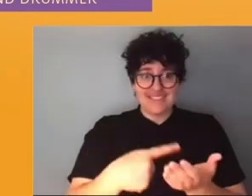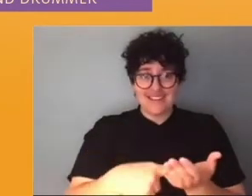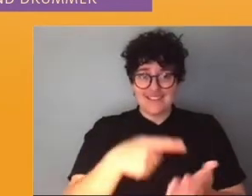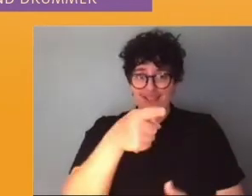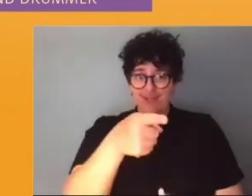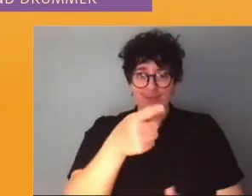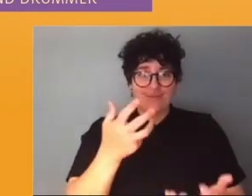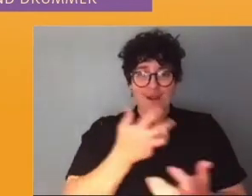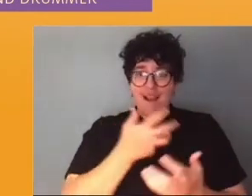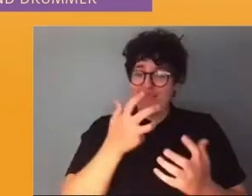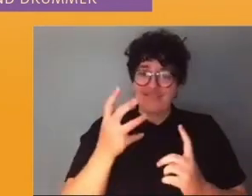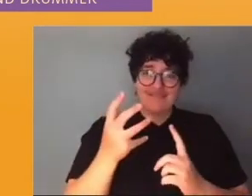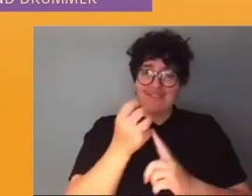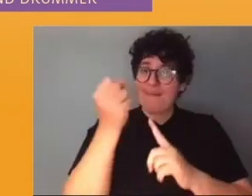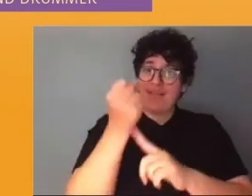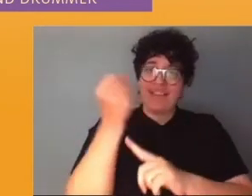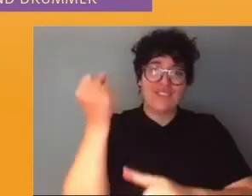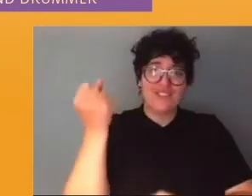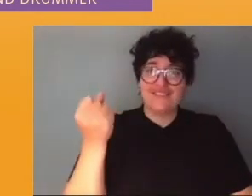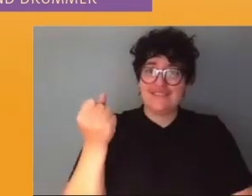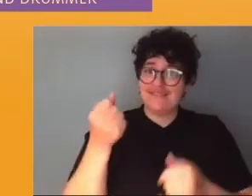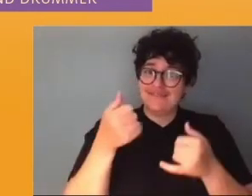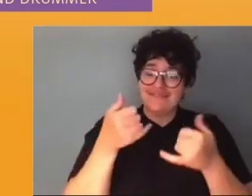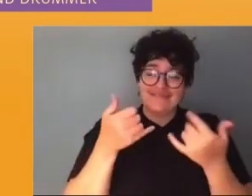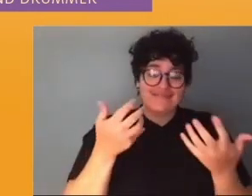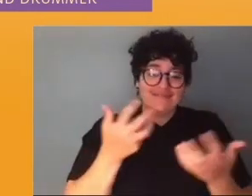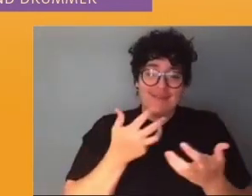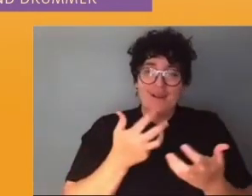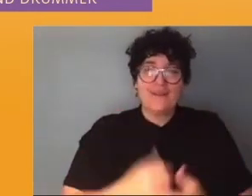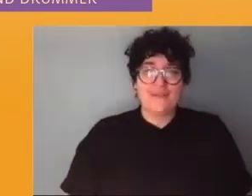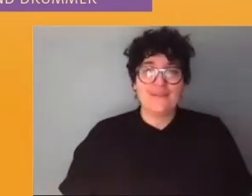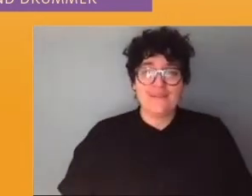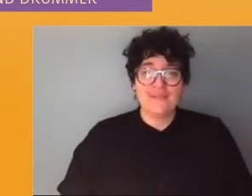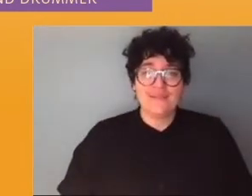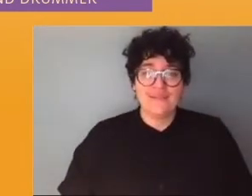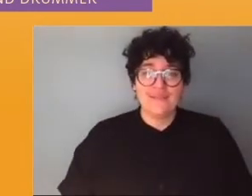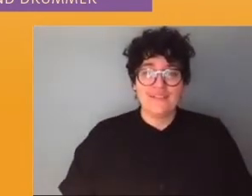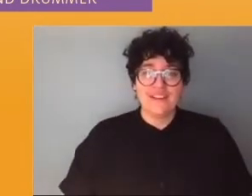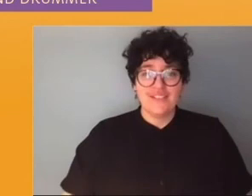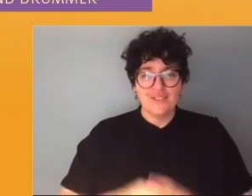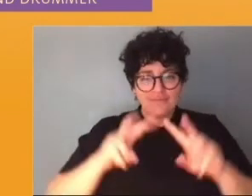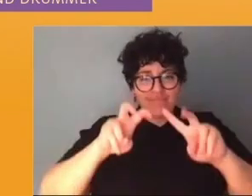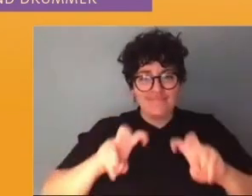tantas cosas como tú, de ver estos gestos, creo que es algo muy importante.